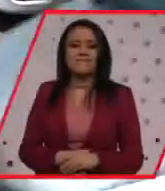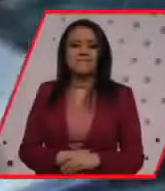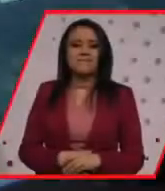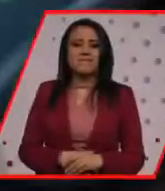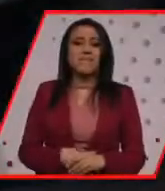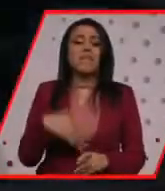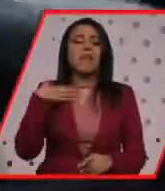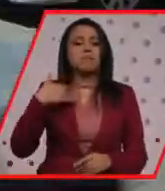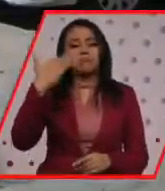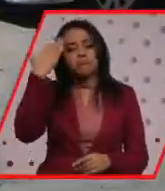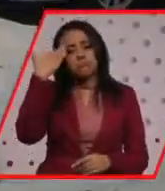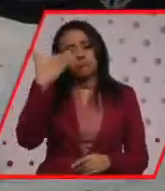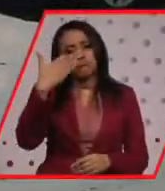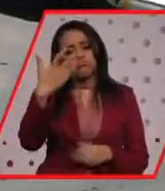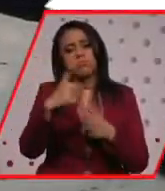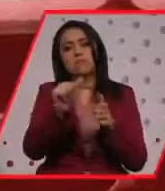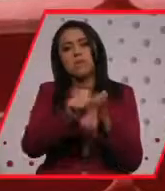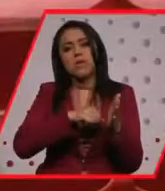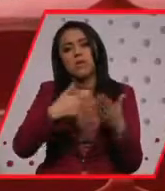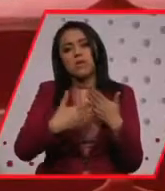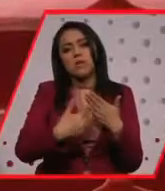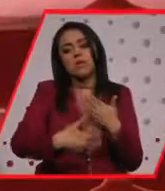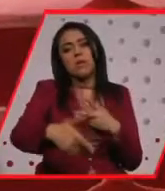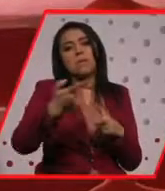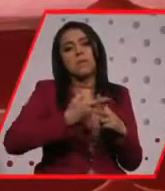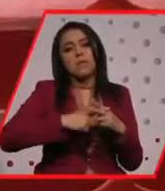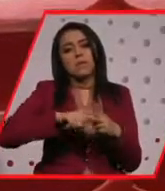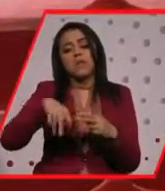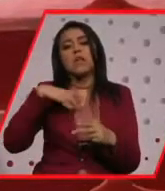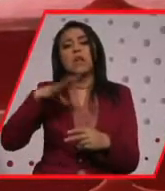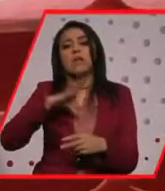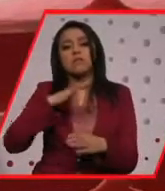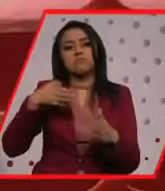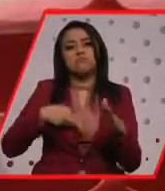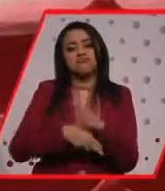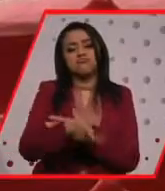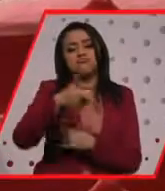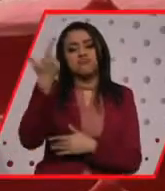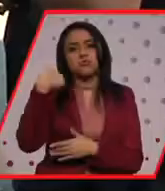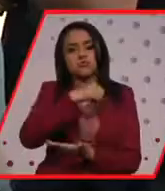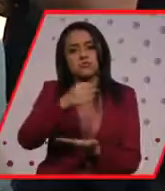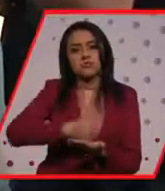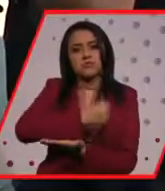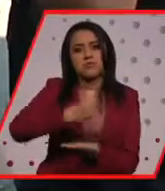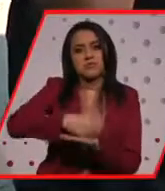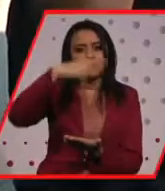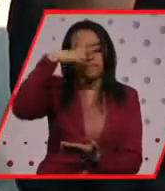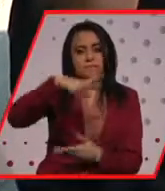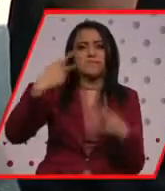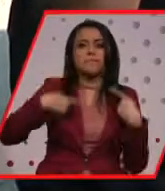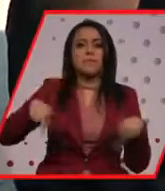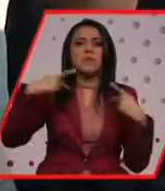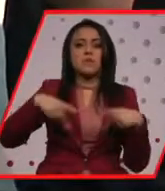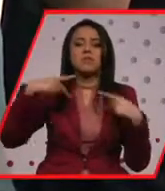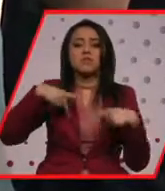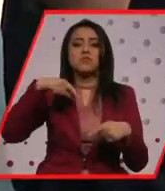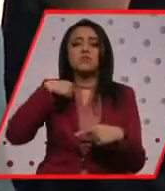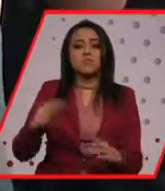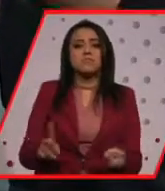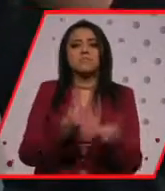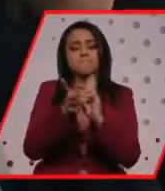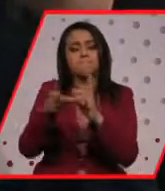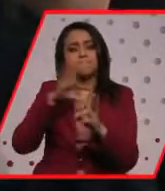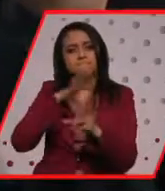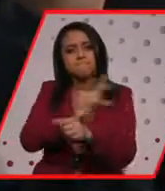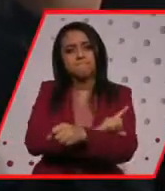Desde hace varios meses comenzaron con los trabajos de la ampliación de la línea 12 del metro en la Ciudad de México. Habitantes de la delegación Álvaro Obregón se